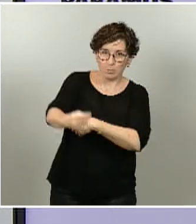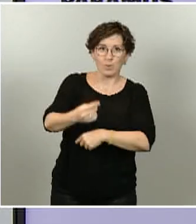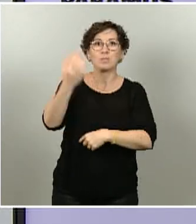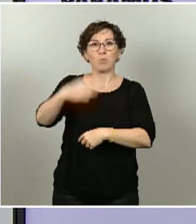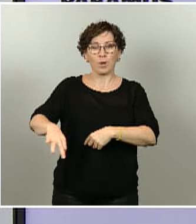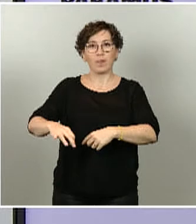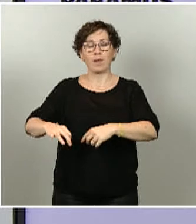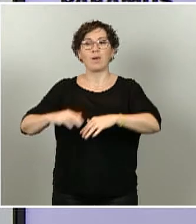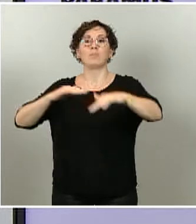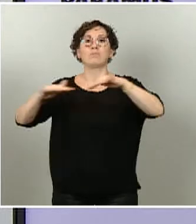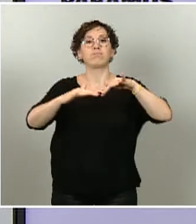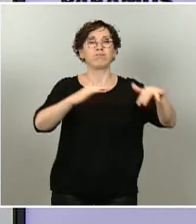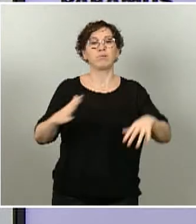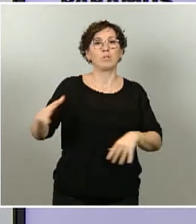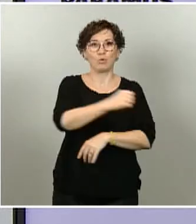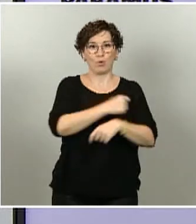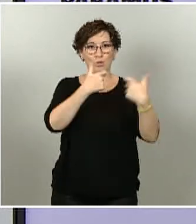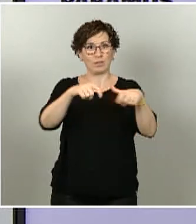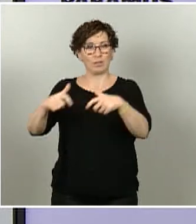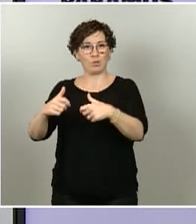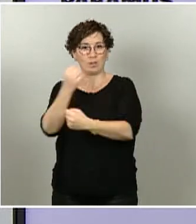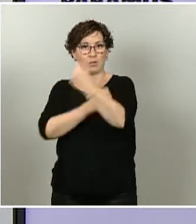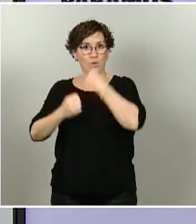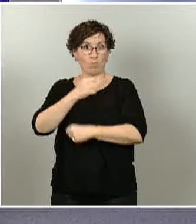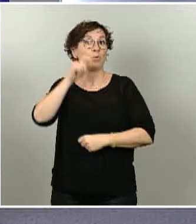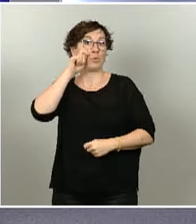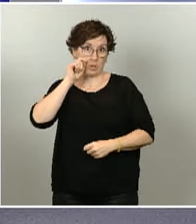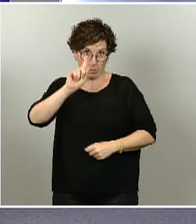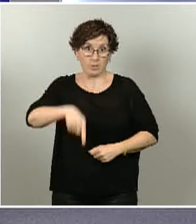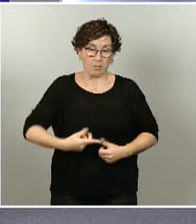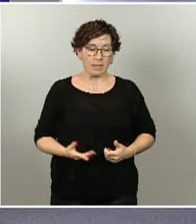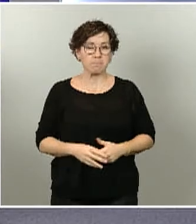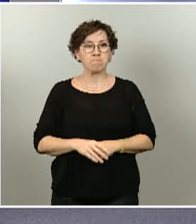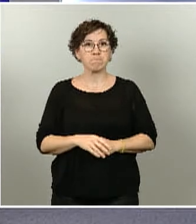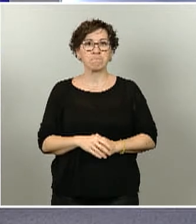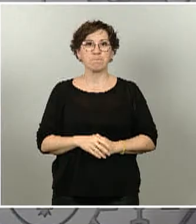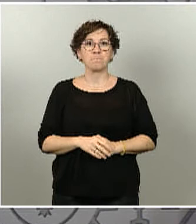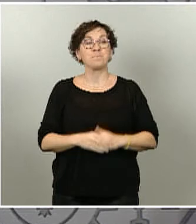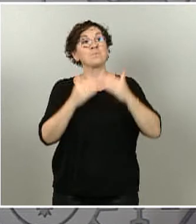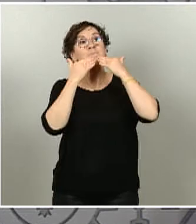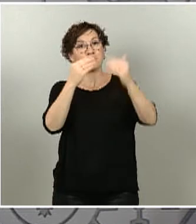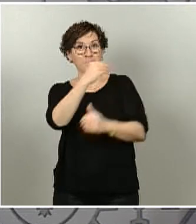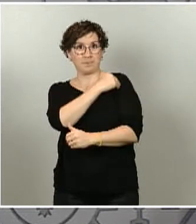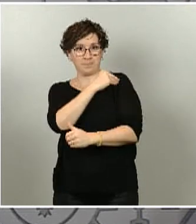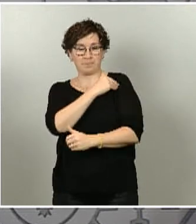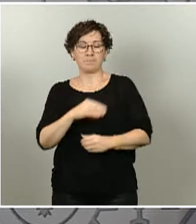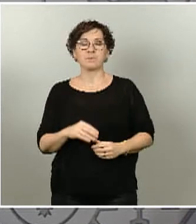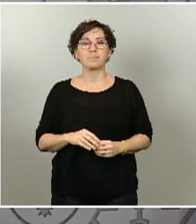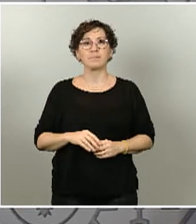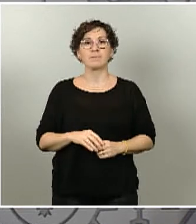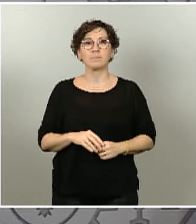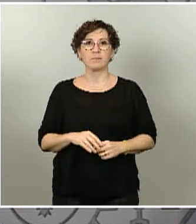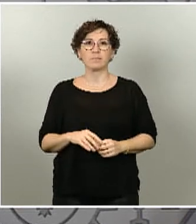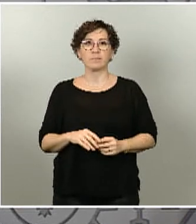sectores económicos, también el del turismo. Muchas gracias por la pregunta, Jorge. Yo diría